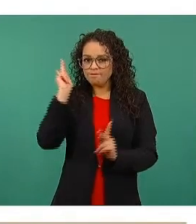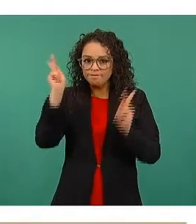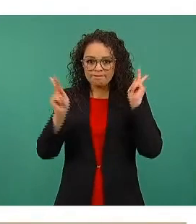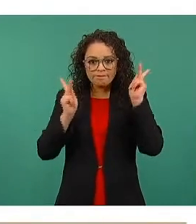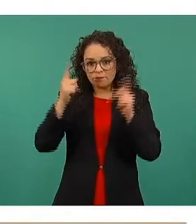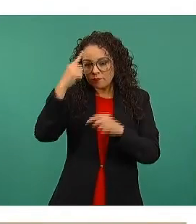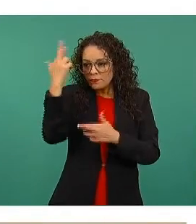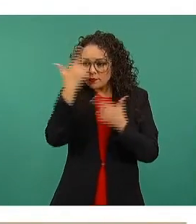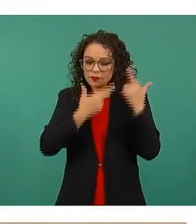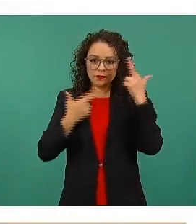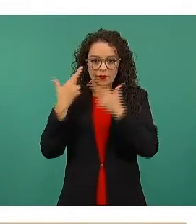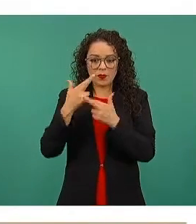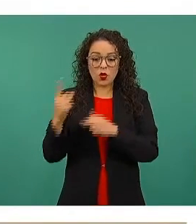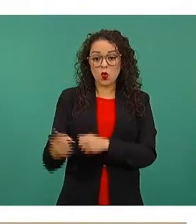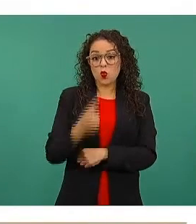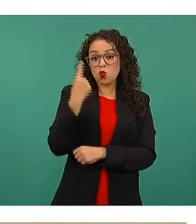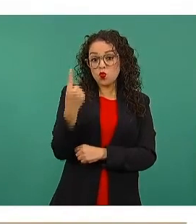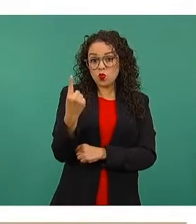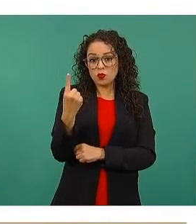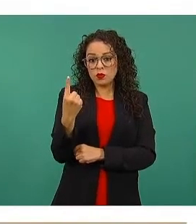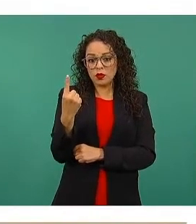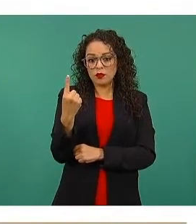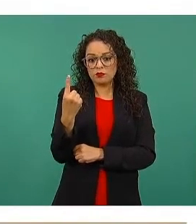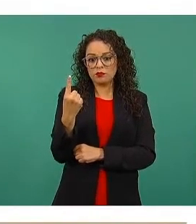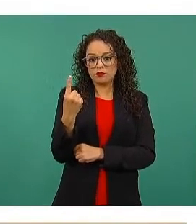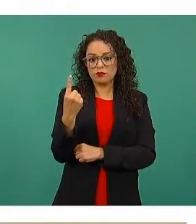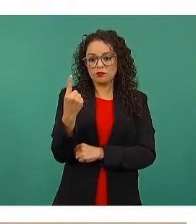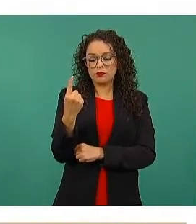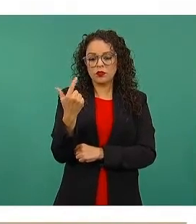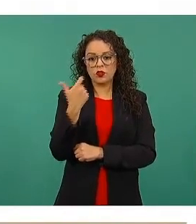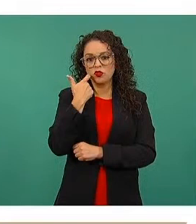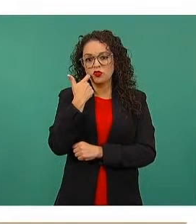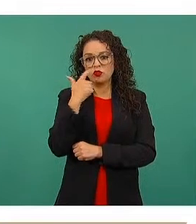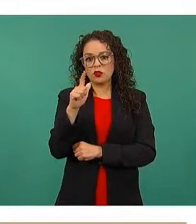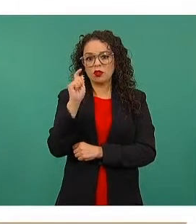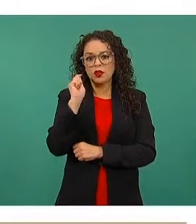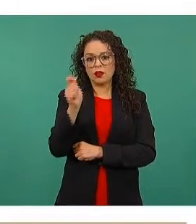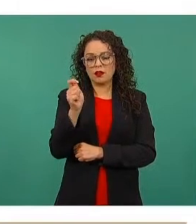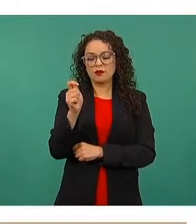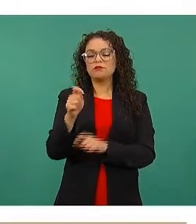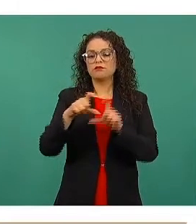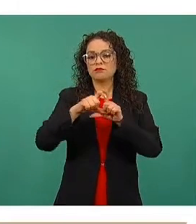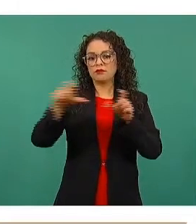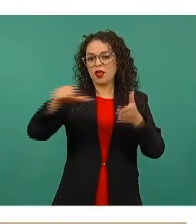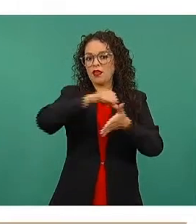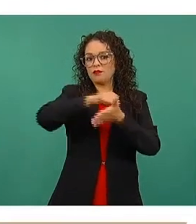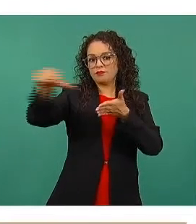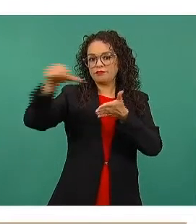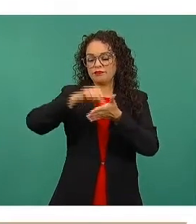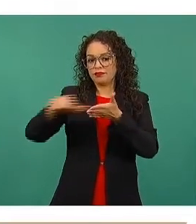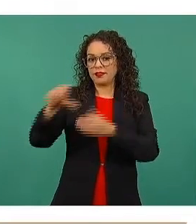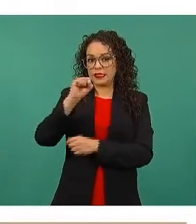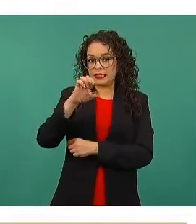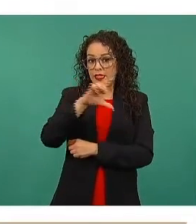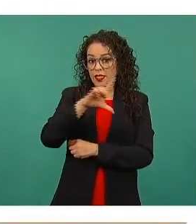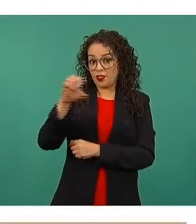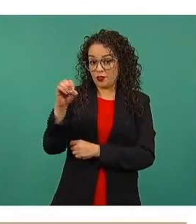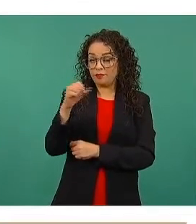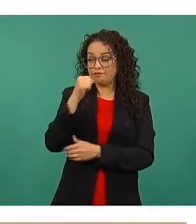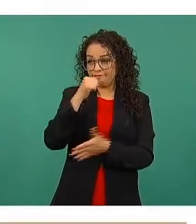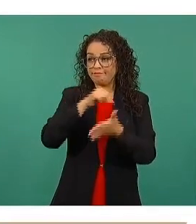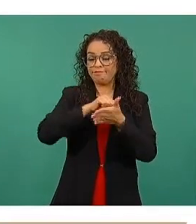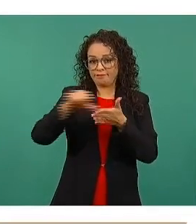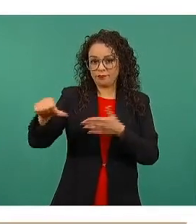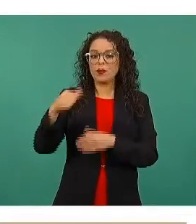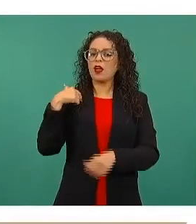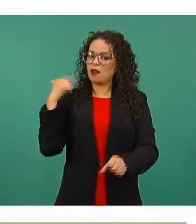una gasolinera no se dejó colocar los sellos. Quiere decir que encontramos que tenía problemas,